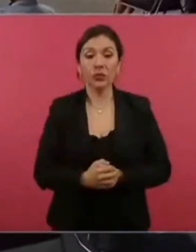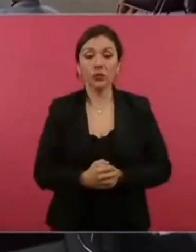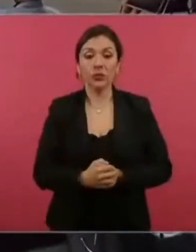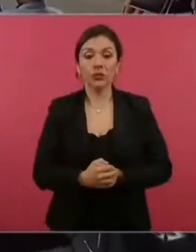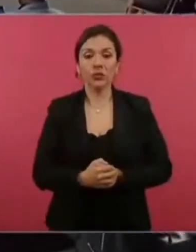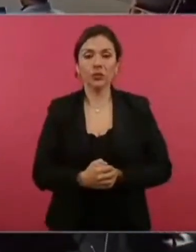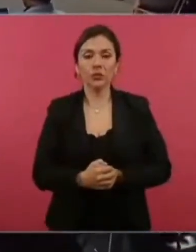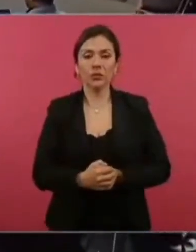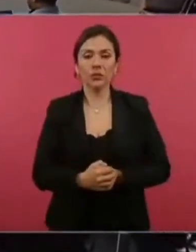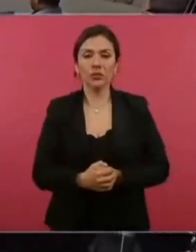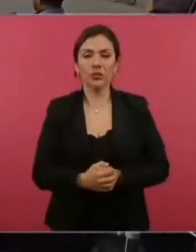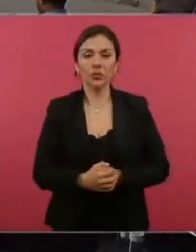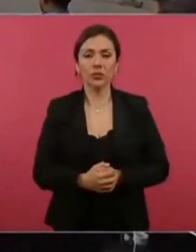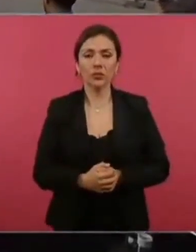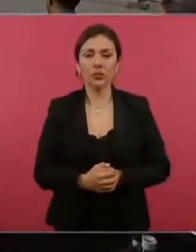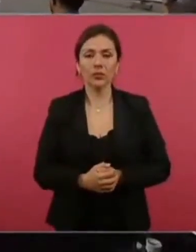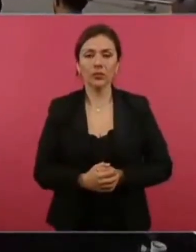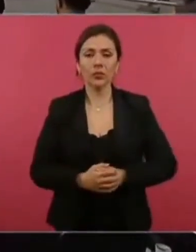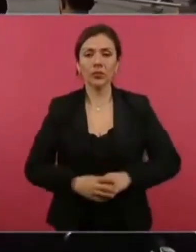Sí, estos se fueron.